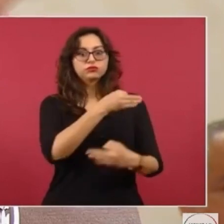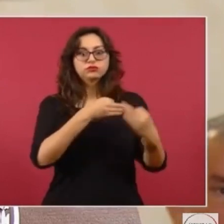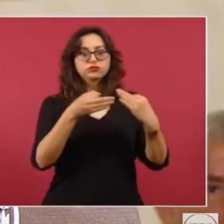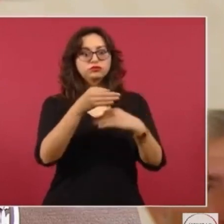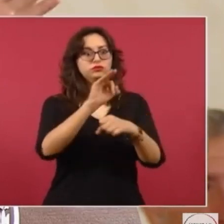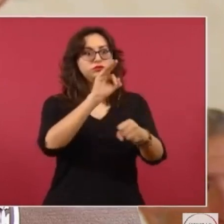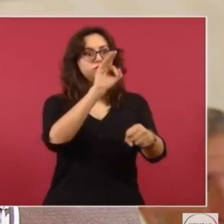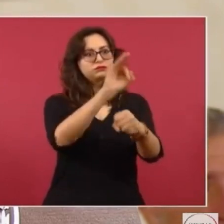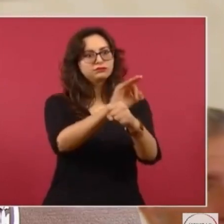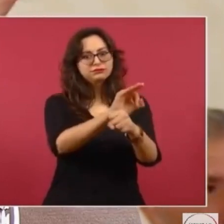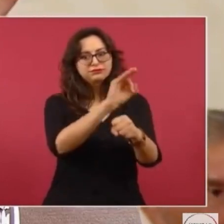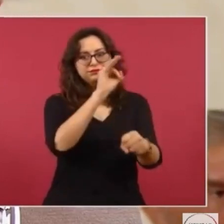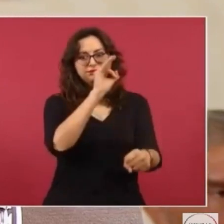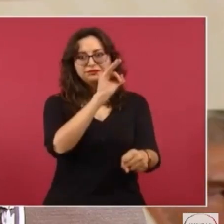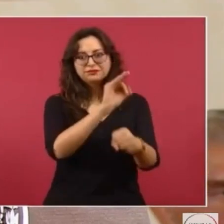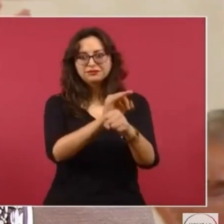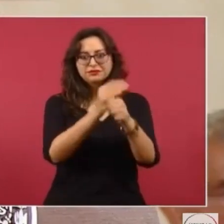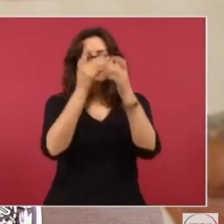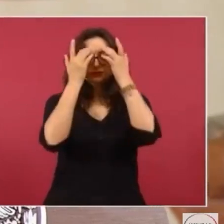No hay